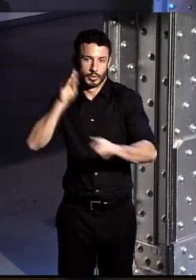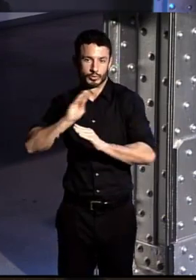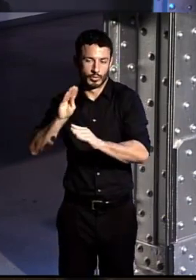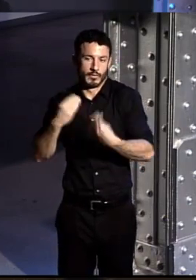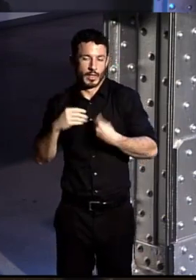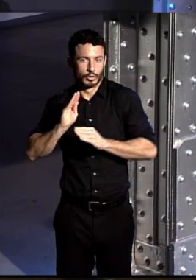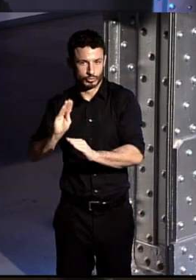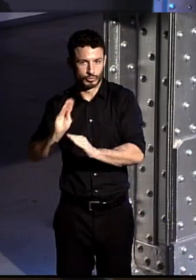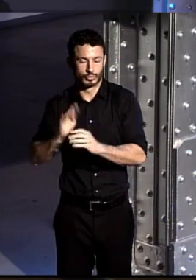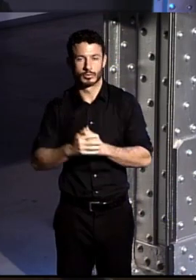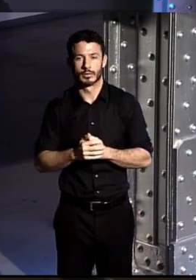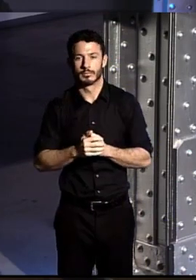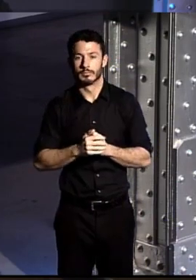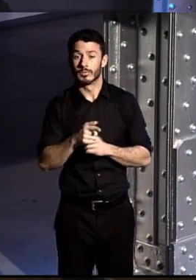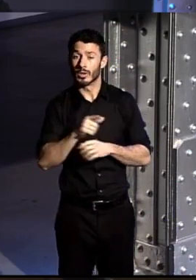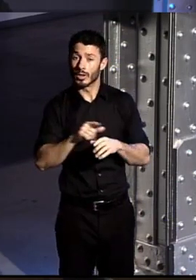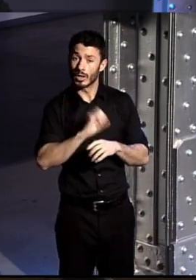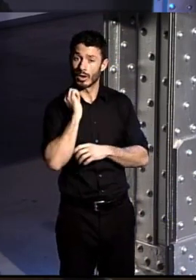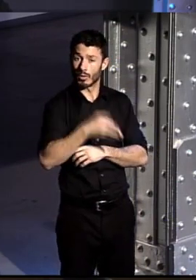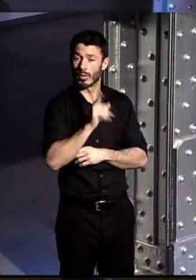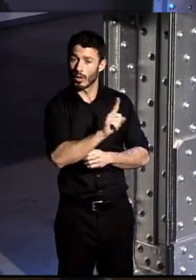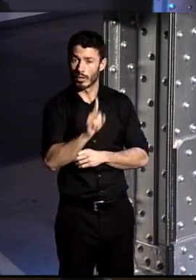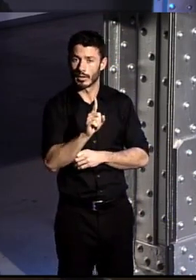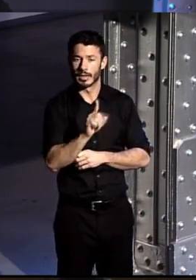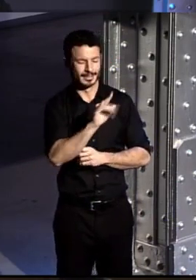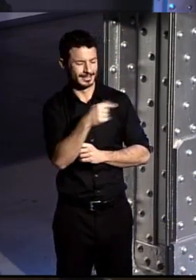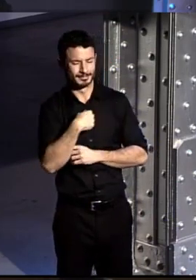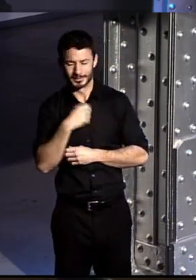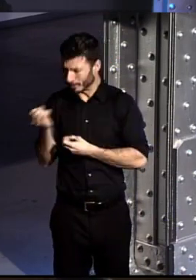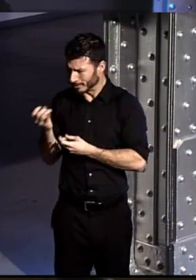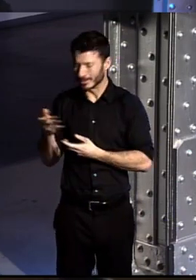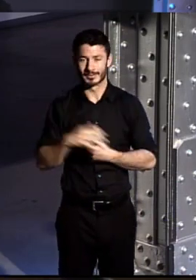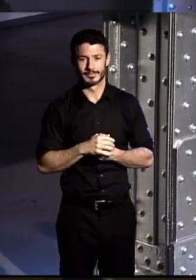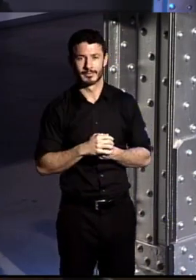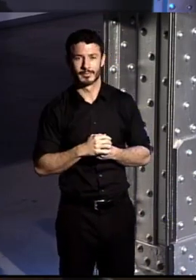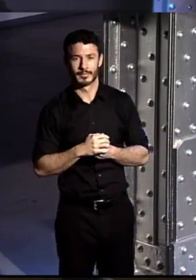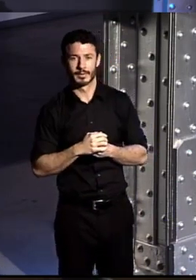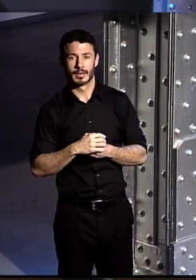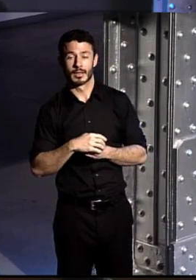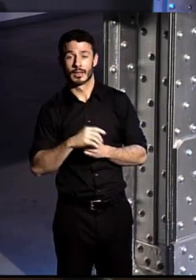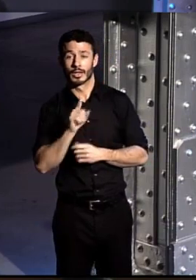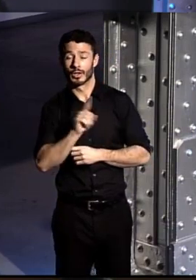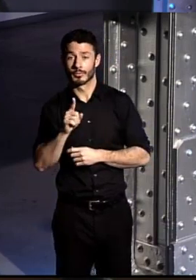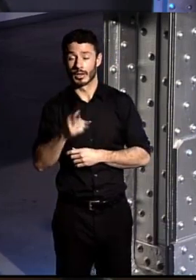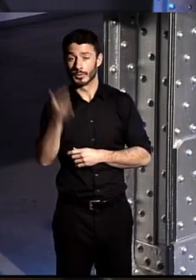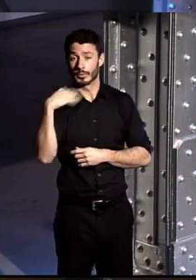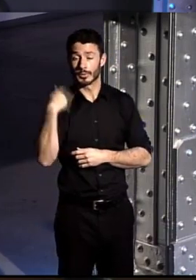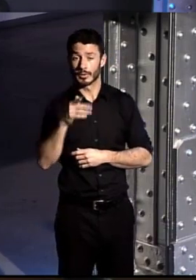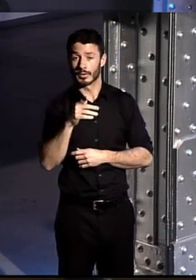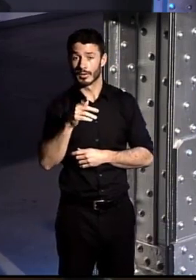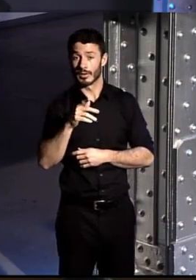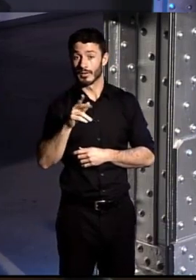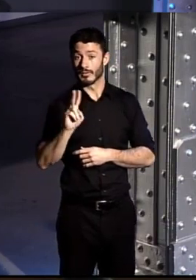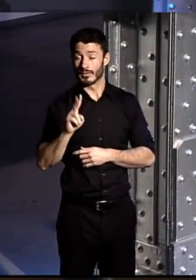otras horas más, que pertenecía al club de los 11. Sí. Eso, cuéntalo. A ver, cuando los 11 sin mujer. Los 11 sin mujer. Sí. Cuando él está